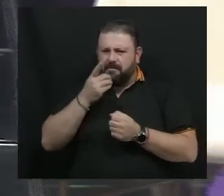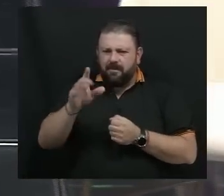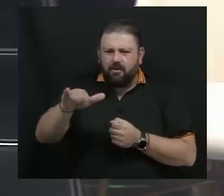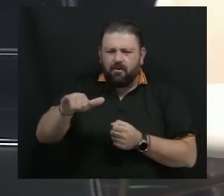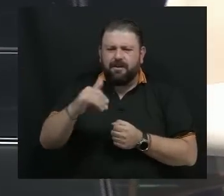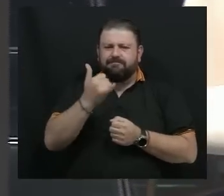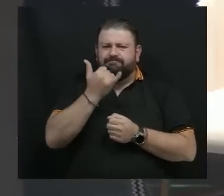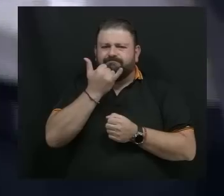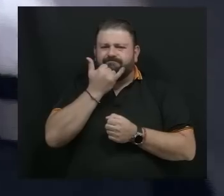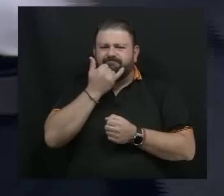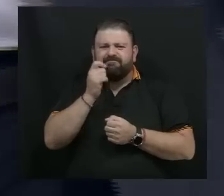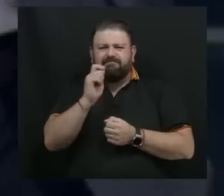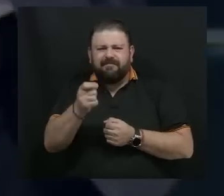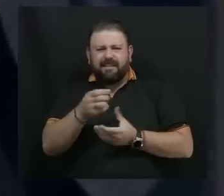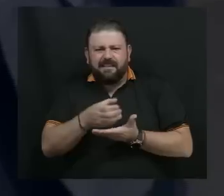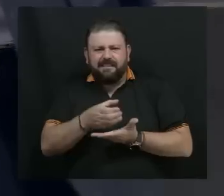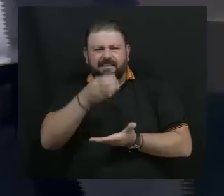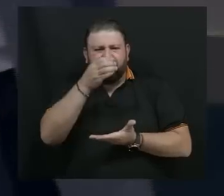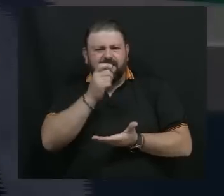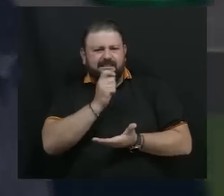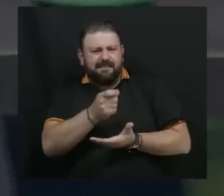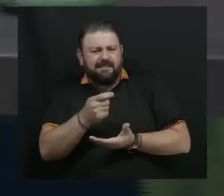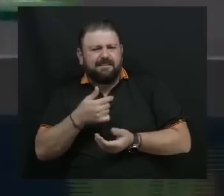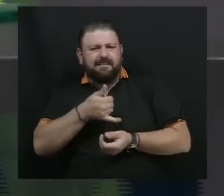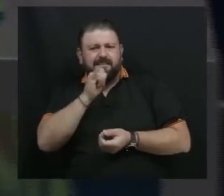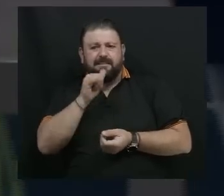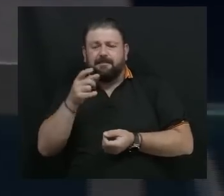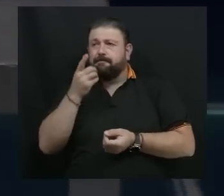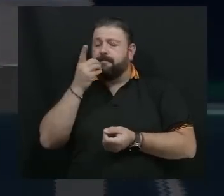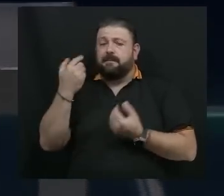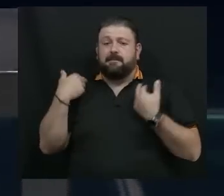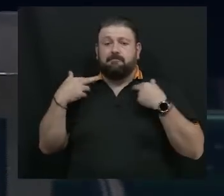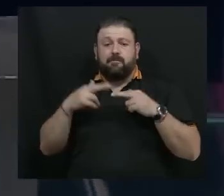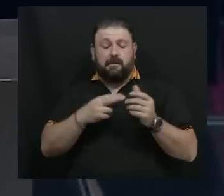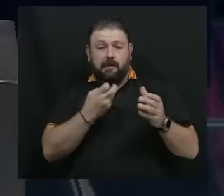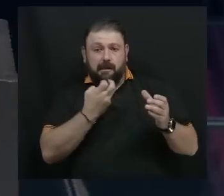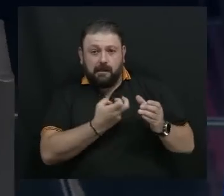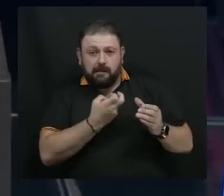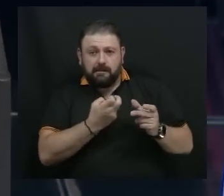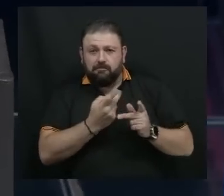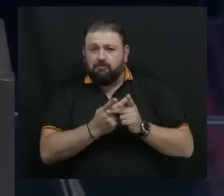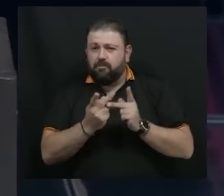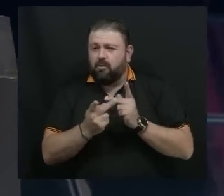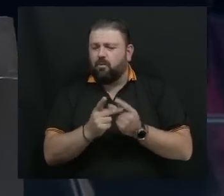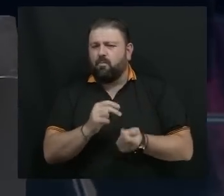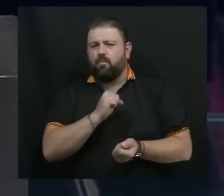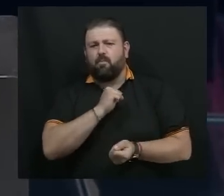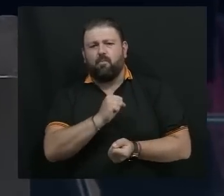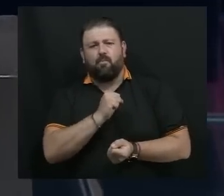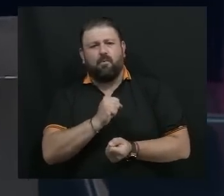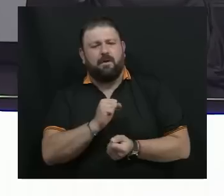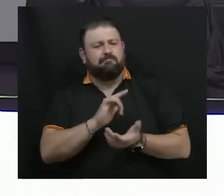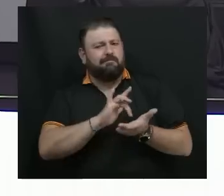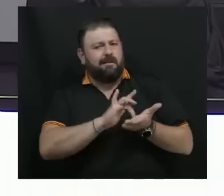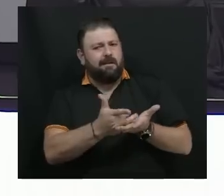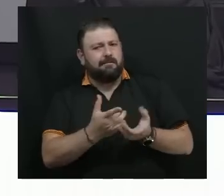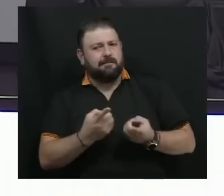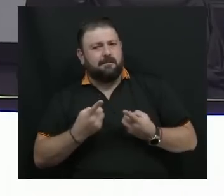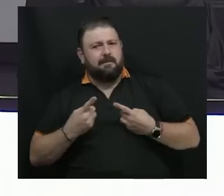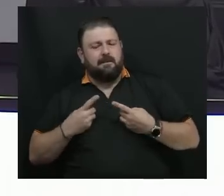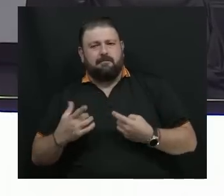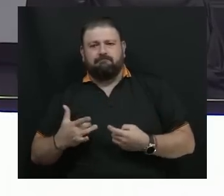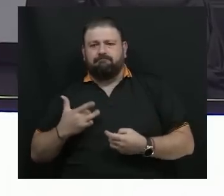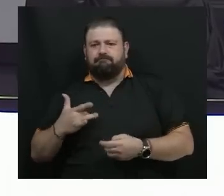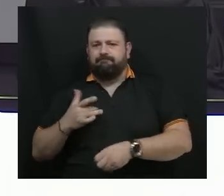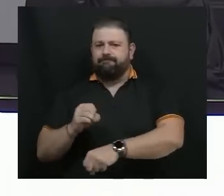botella amarilla. Yo le dije, profe, este es un producto muy bueno que a mí me da energía. A mi papá le